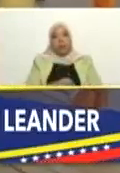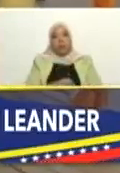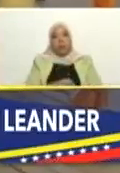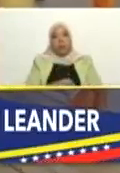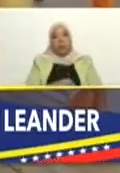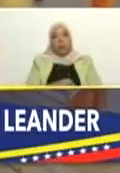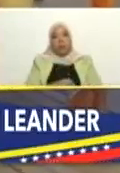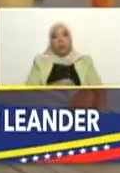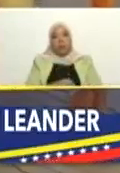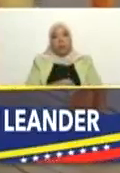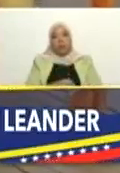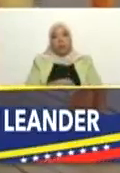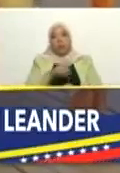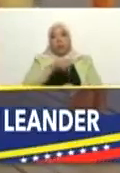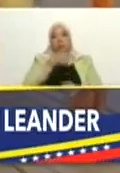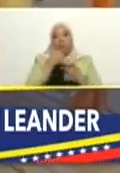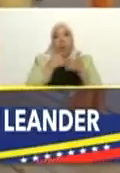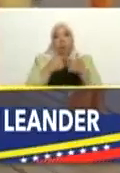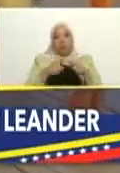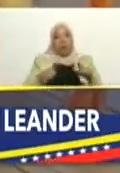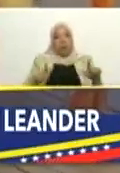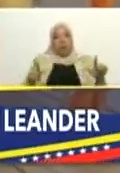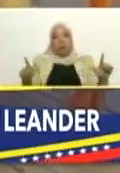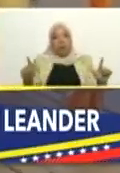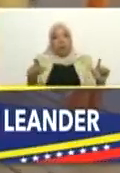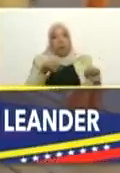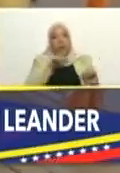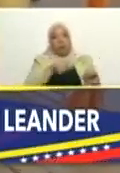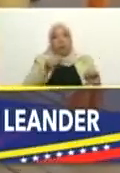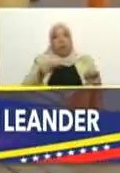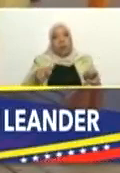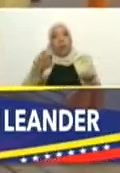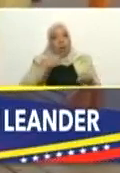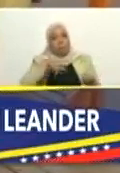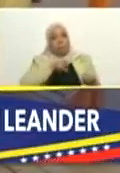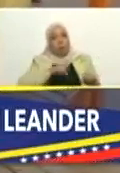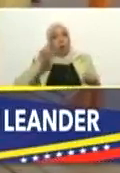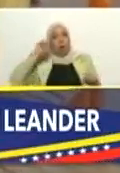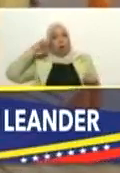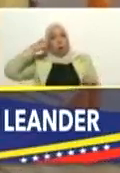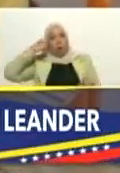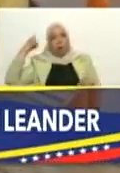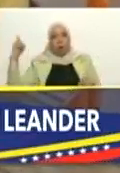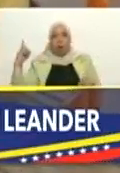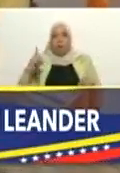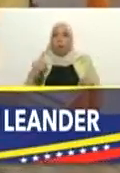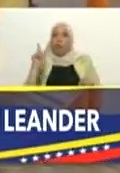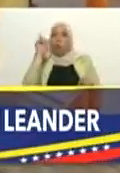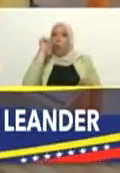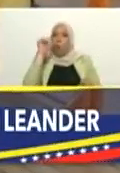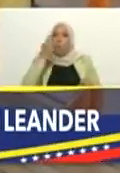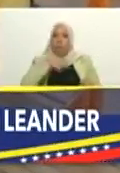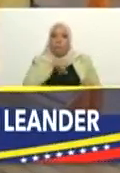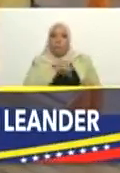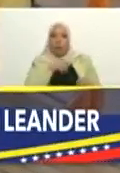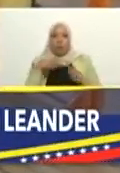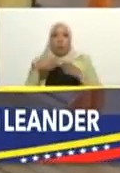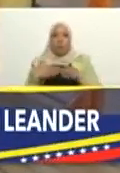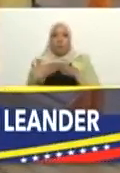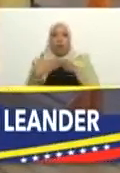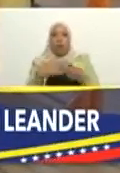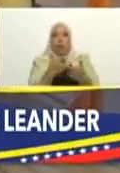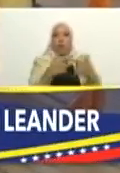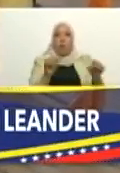para reivindicar nuestra libertad, nuestra gesta libertaria. Hoy está aquí una representación de los barcos que vinieron a darnos la